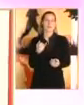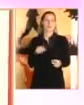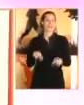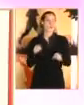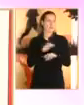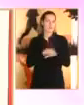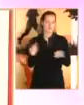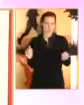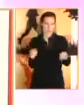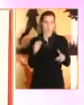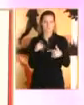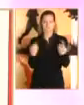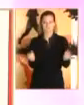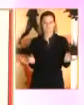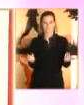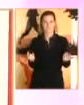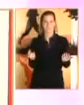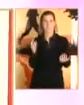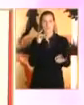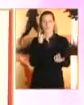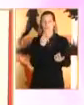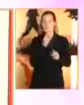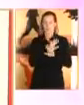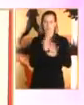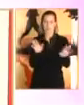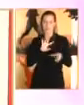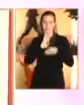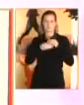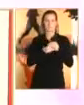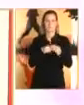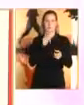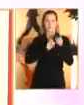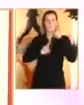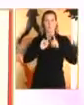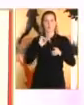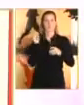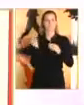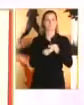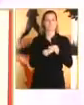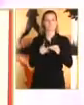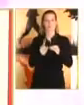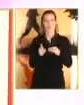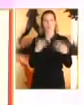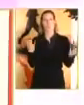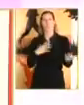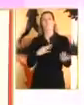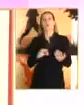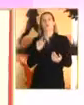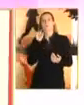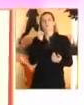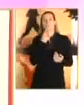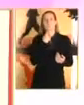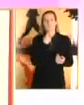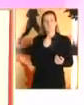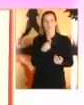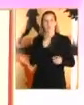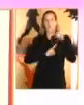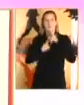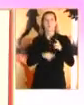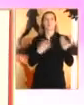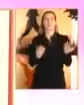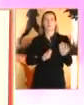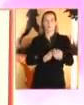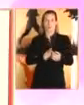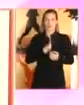claro, el susto fue impresionante. Claro. Ya añadido, no es importante, tanto como la sordera, pero el susto que nos metieron